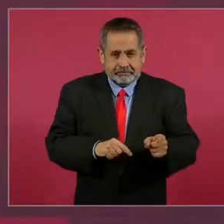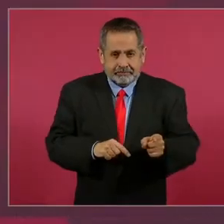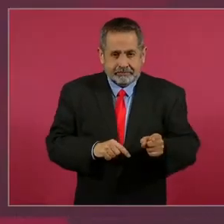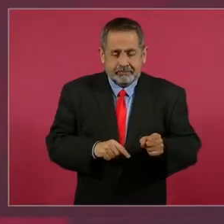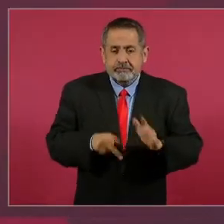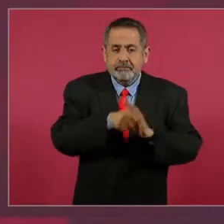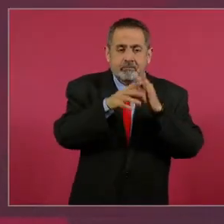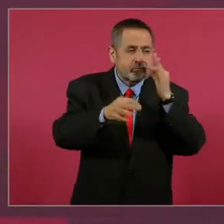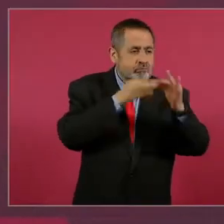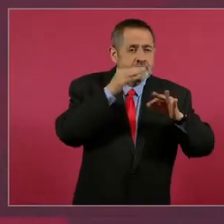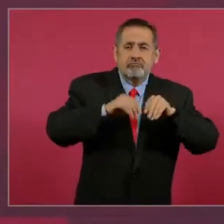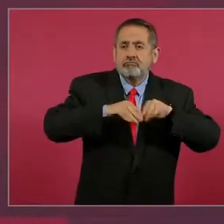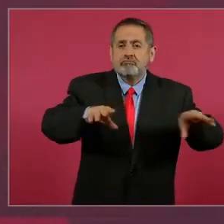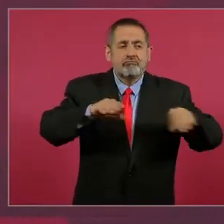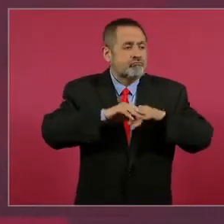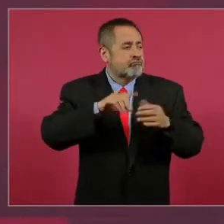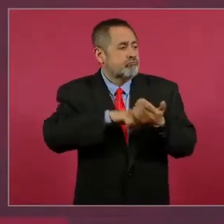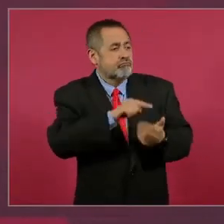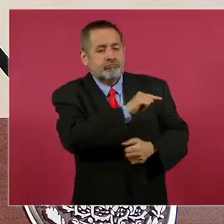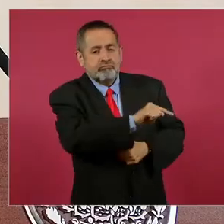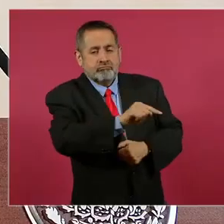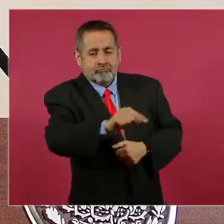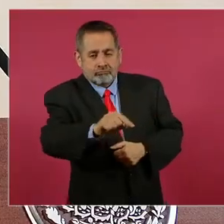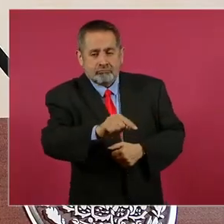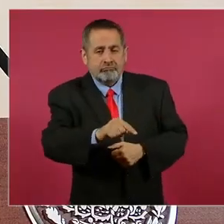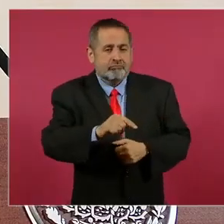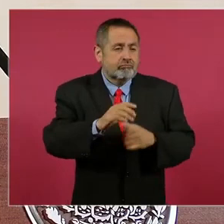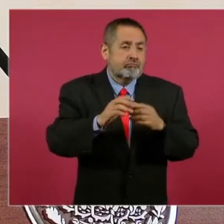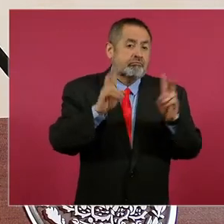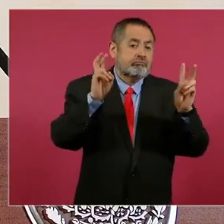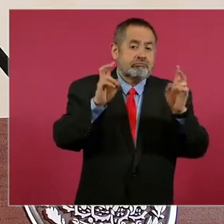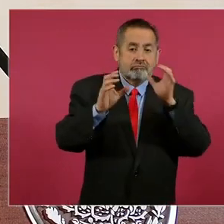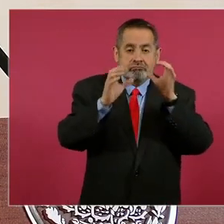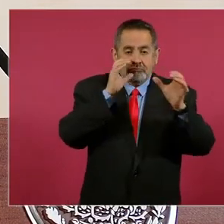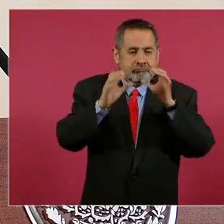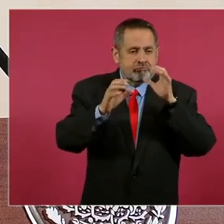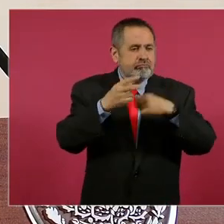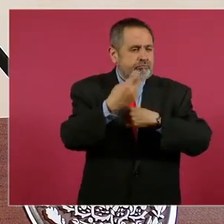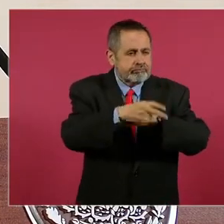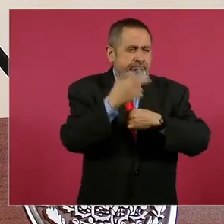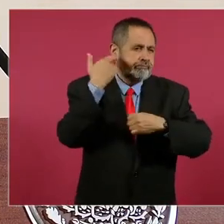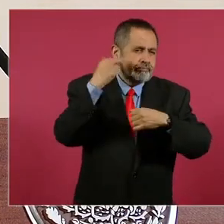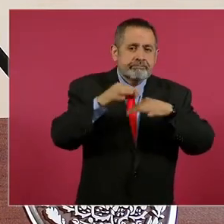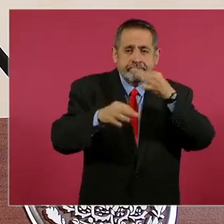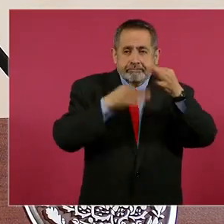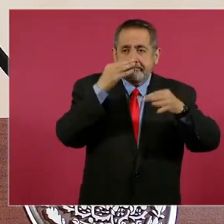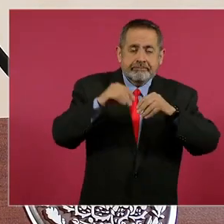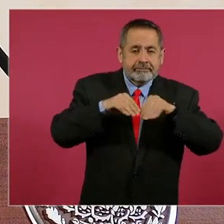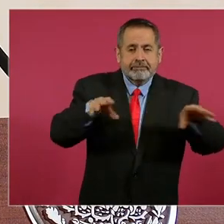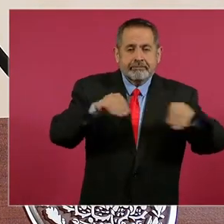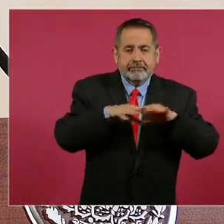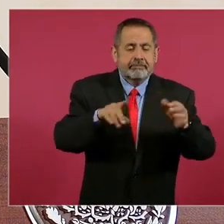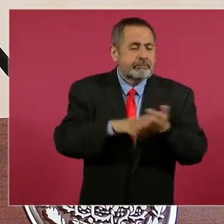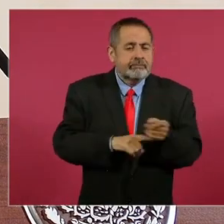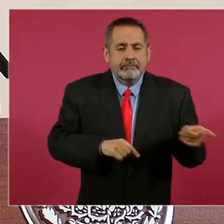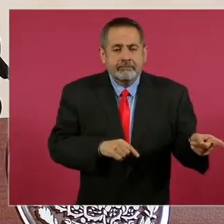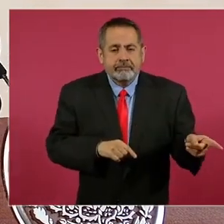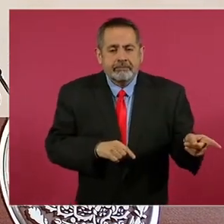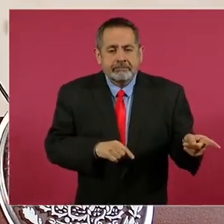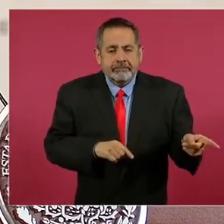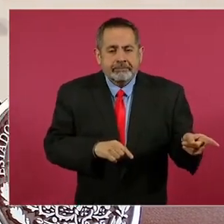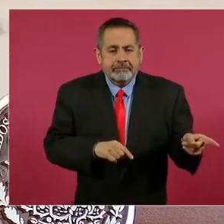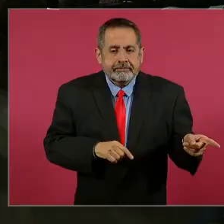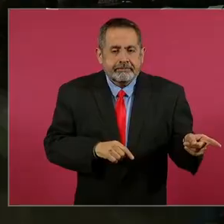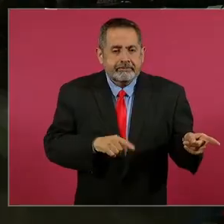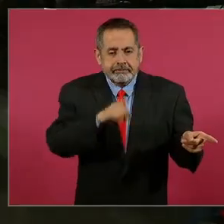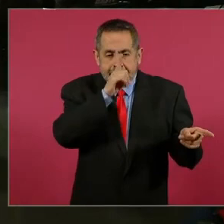los medios de comunicación convencionales se dedicaban